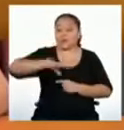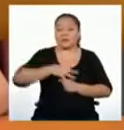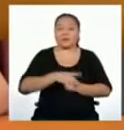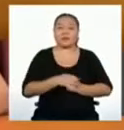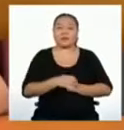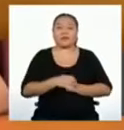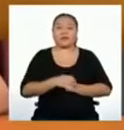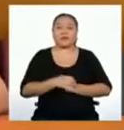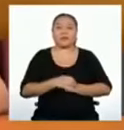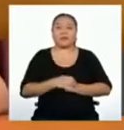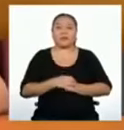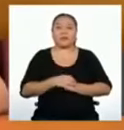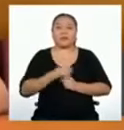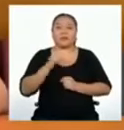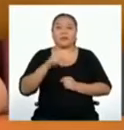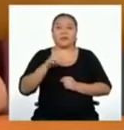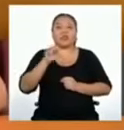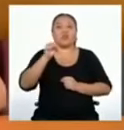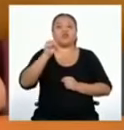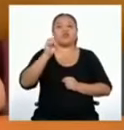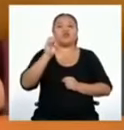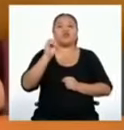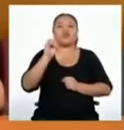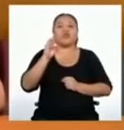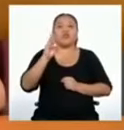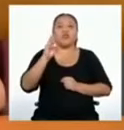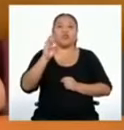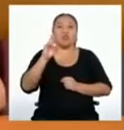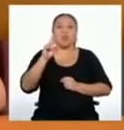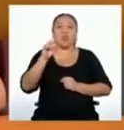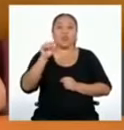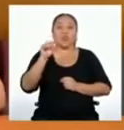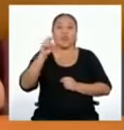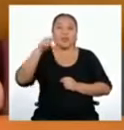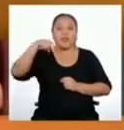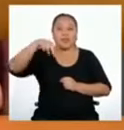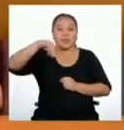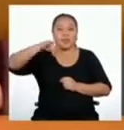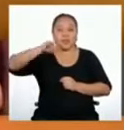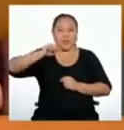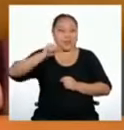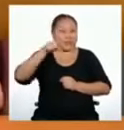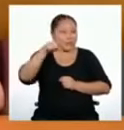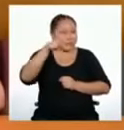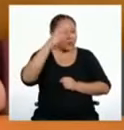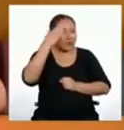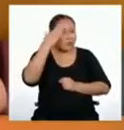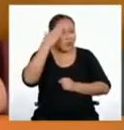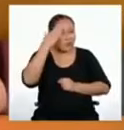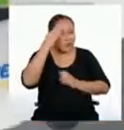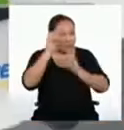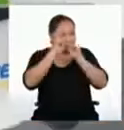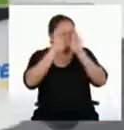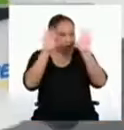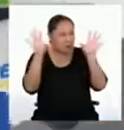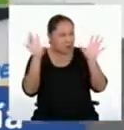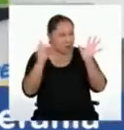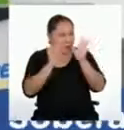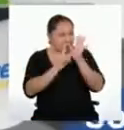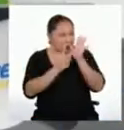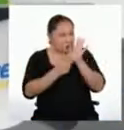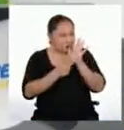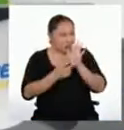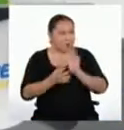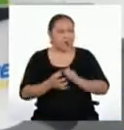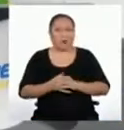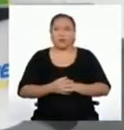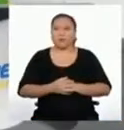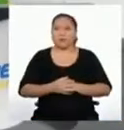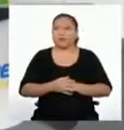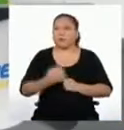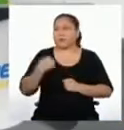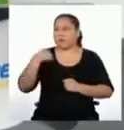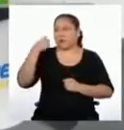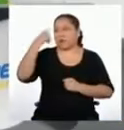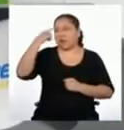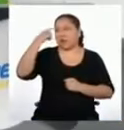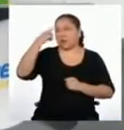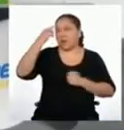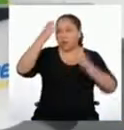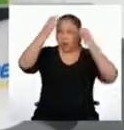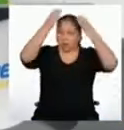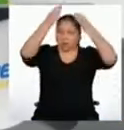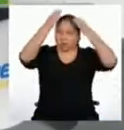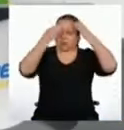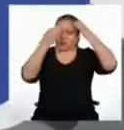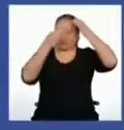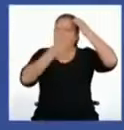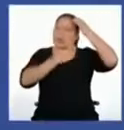rato? Soberanía. ¿Tienes claro lo que significa? Me hace pensar en una reina o